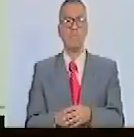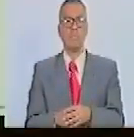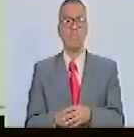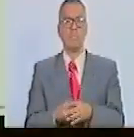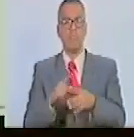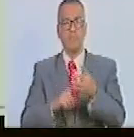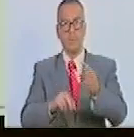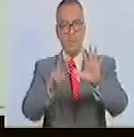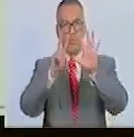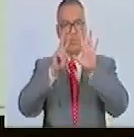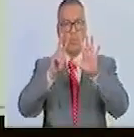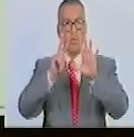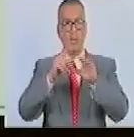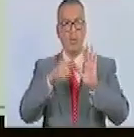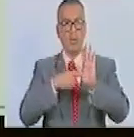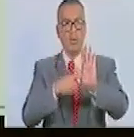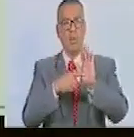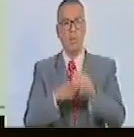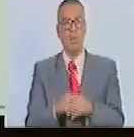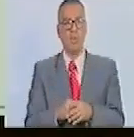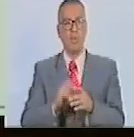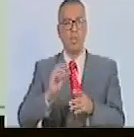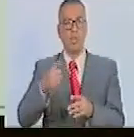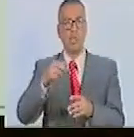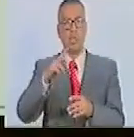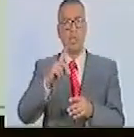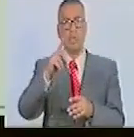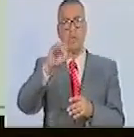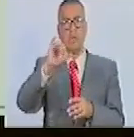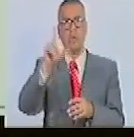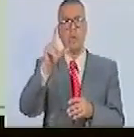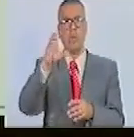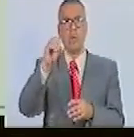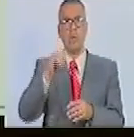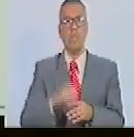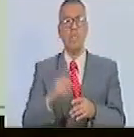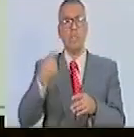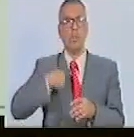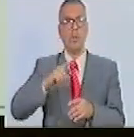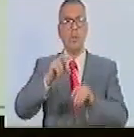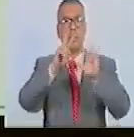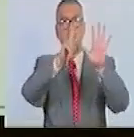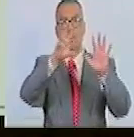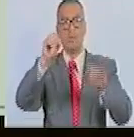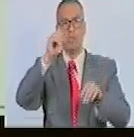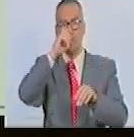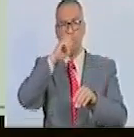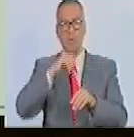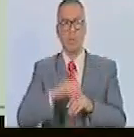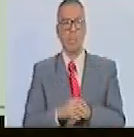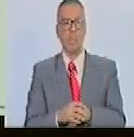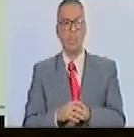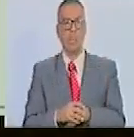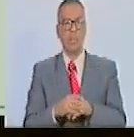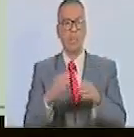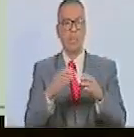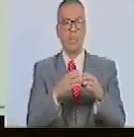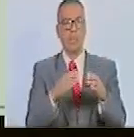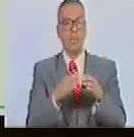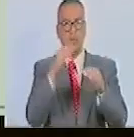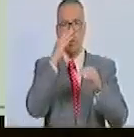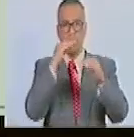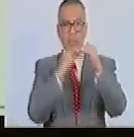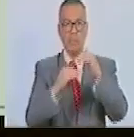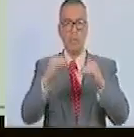El séptimo de los ciudadanos propuestos es el ciudadano Granadillo Malavé Alfonso. Tiene 70 años de edad, es del sector